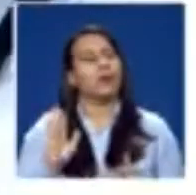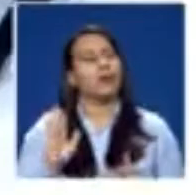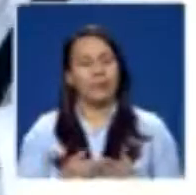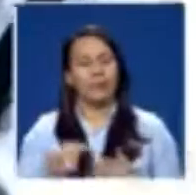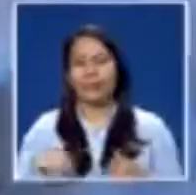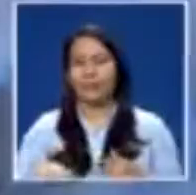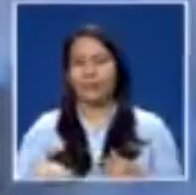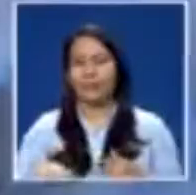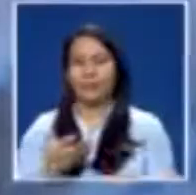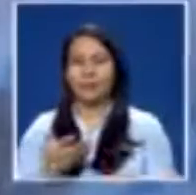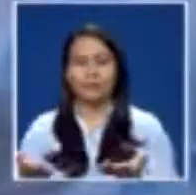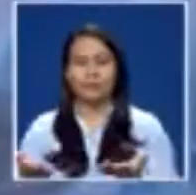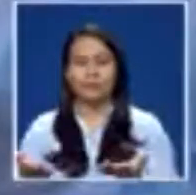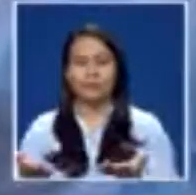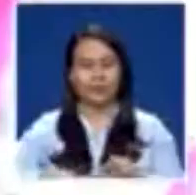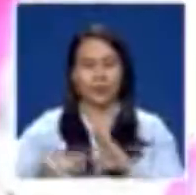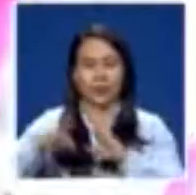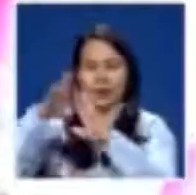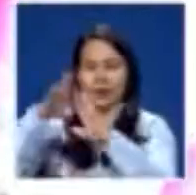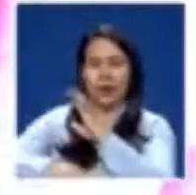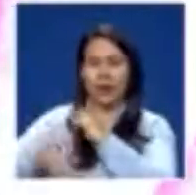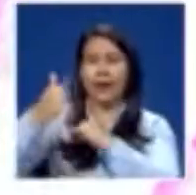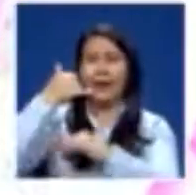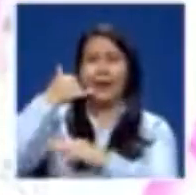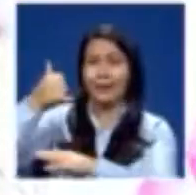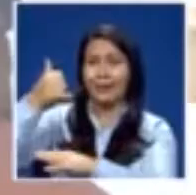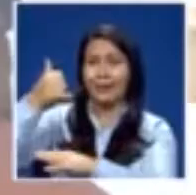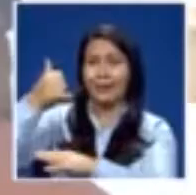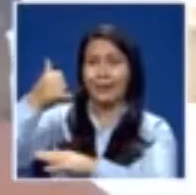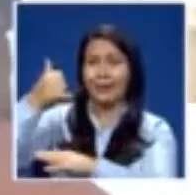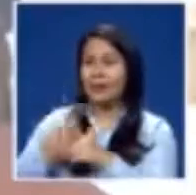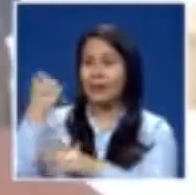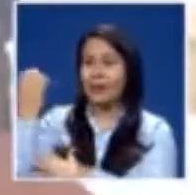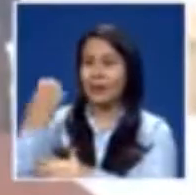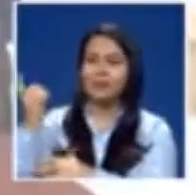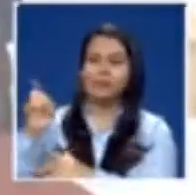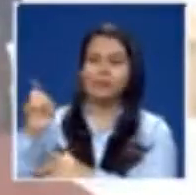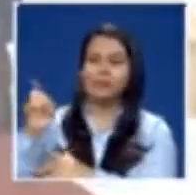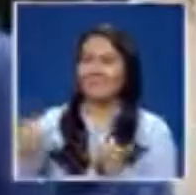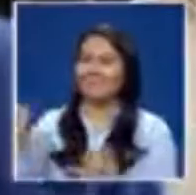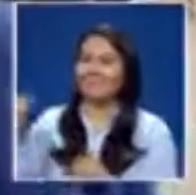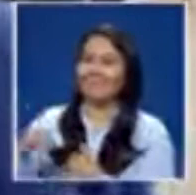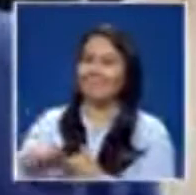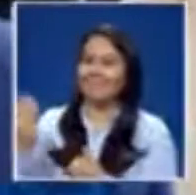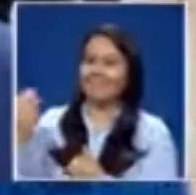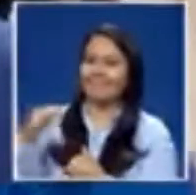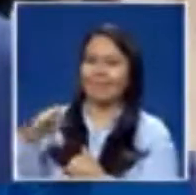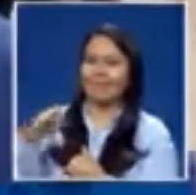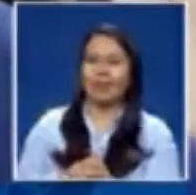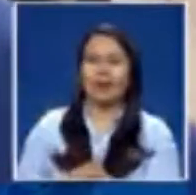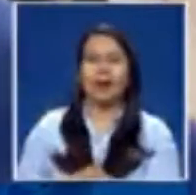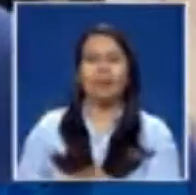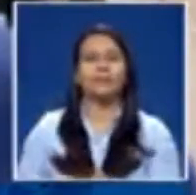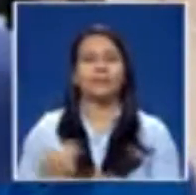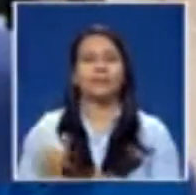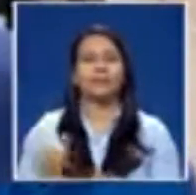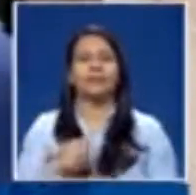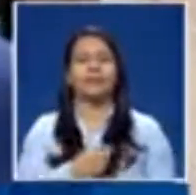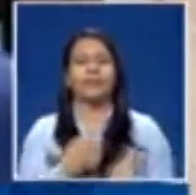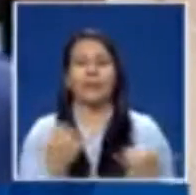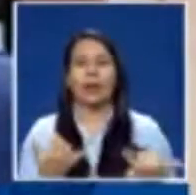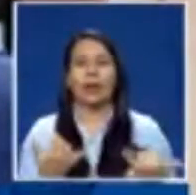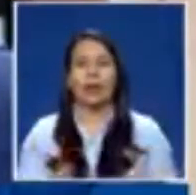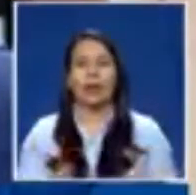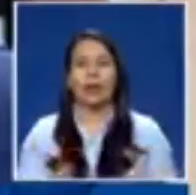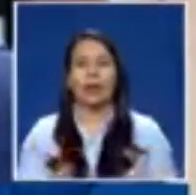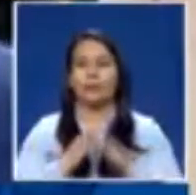este servicio han logrado disminuir las llamadas de emergencia al ECU 911. Nosotros hicimos un muro de contención